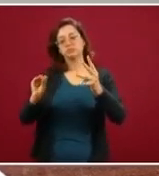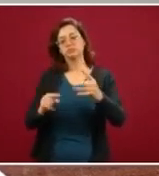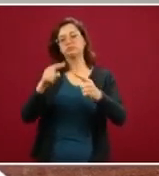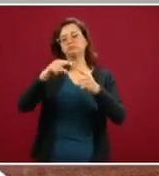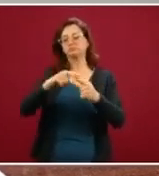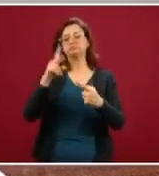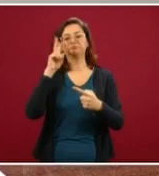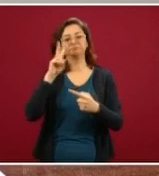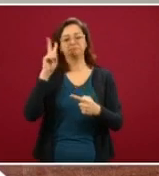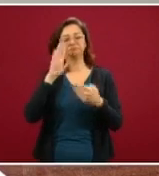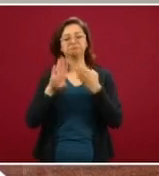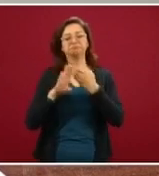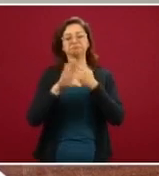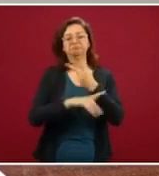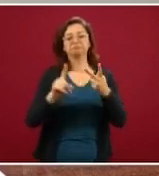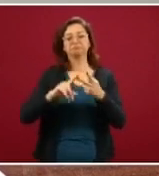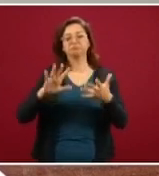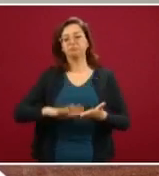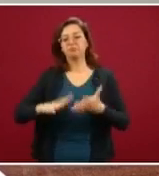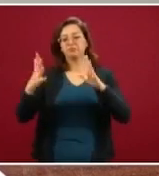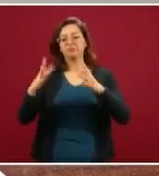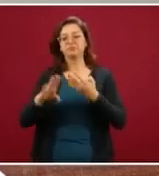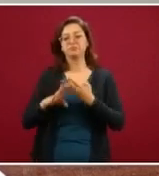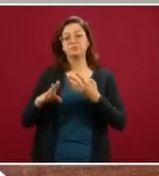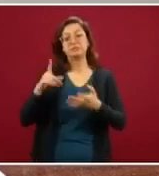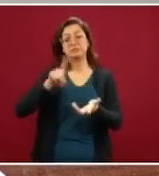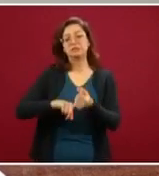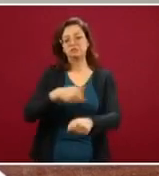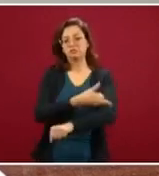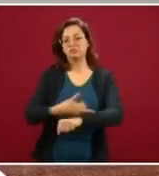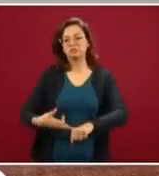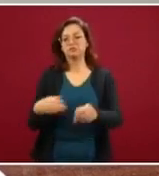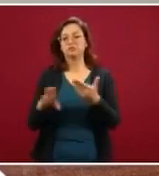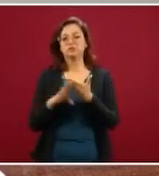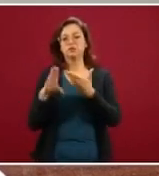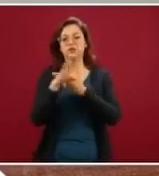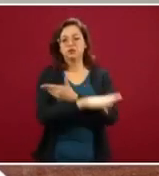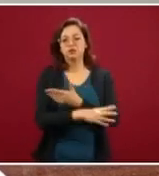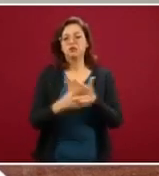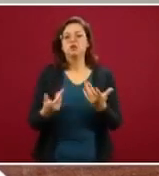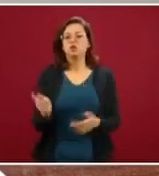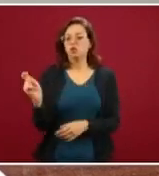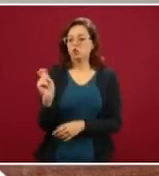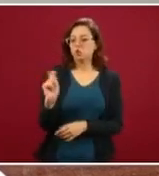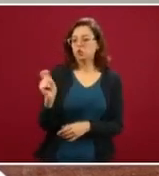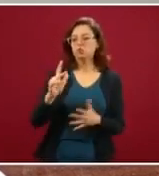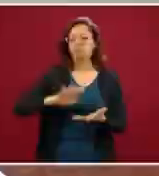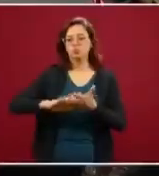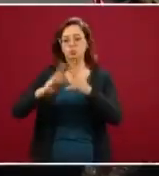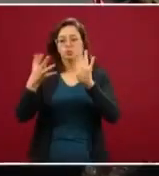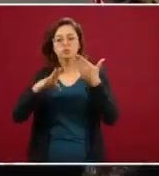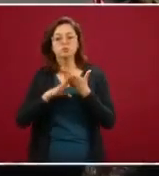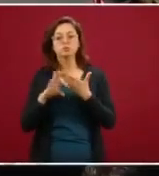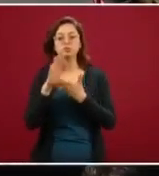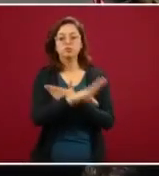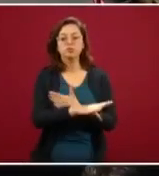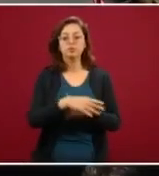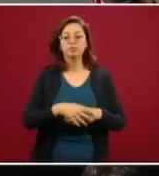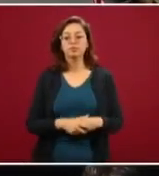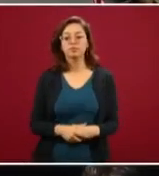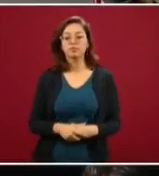no adicciones, no violencia intrafamiliar, particularmente evitar la violencia en el noviazgo,